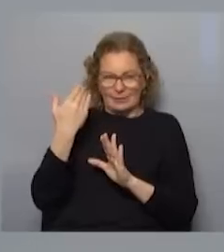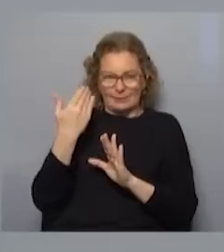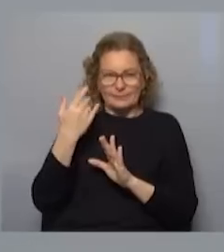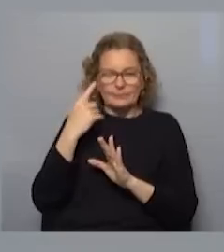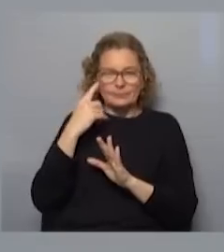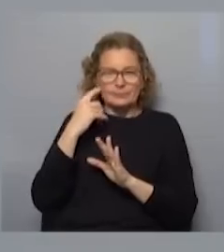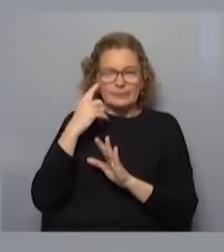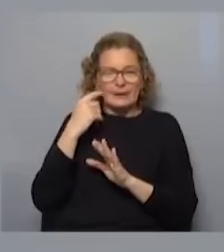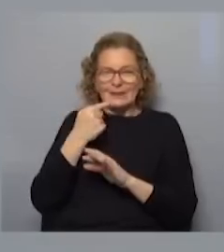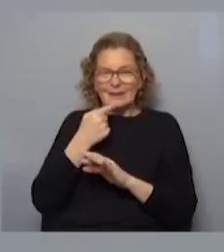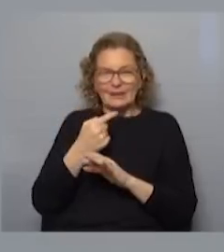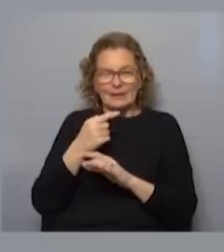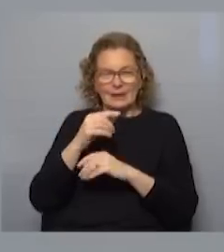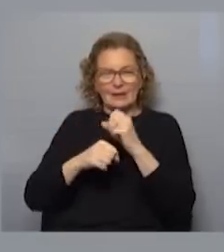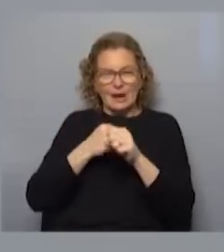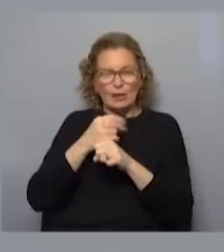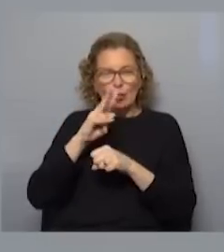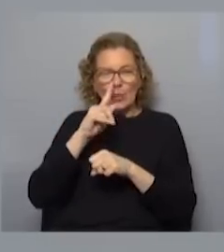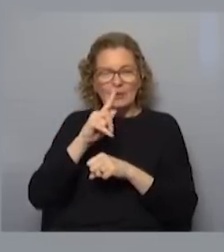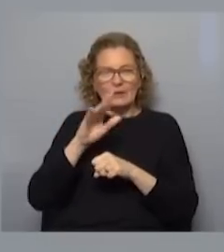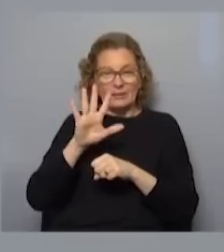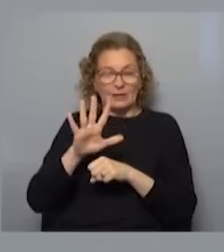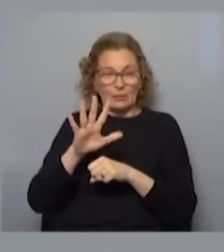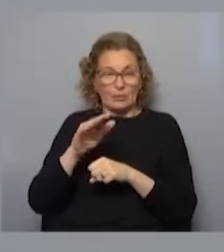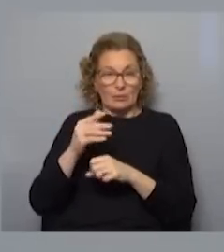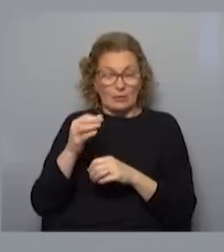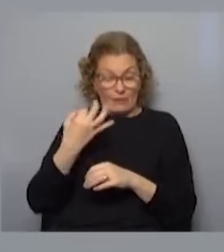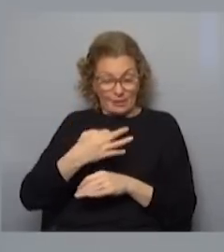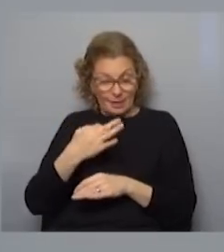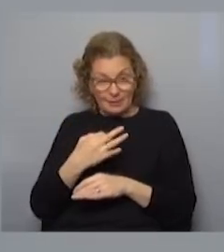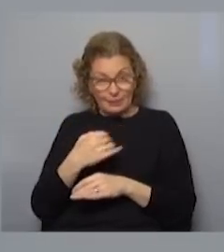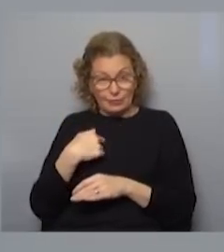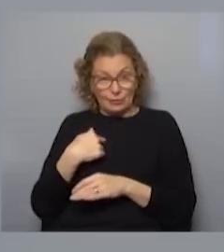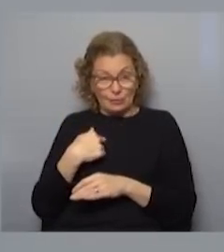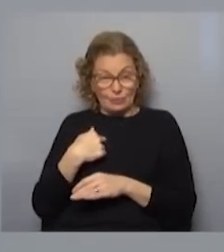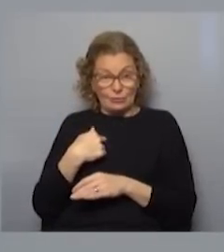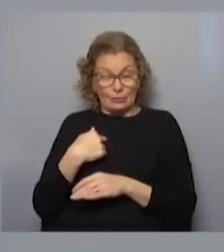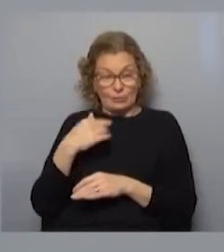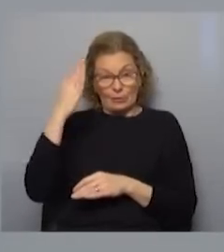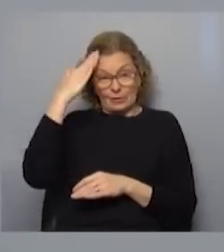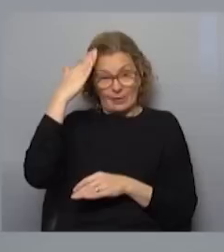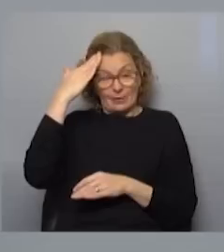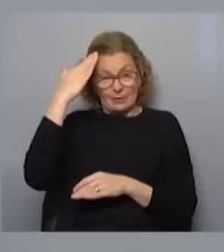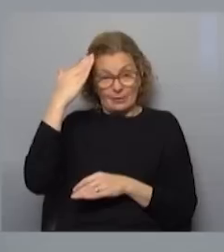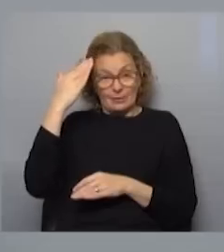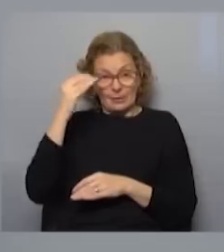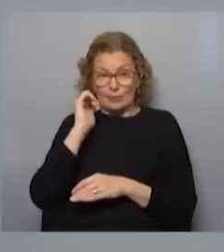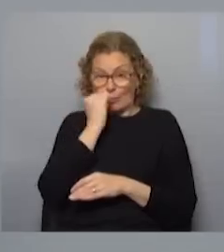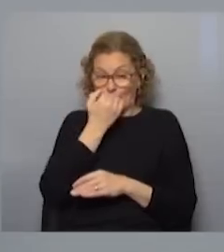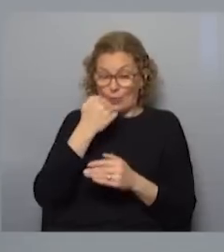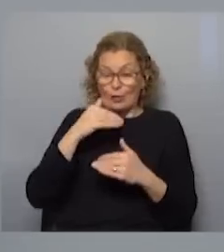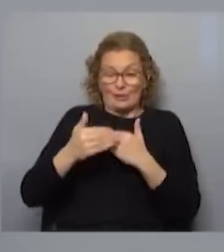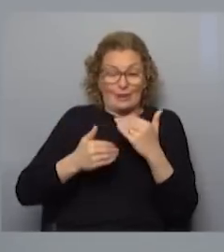dice espionaje hasta el ahora en realidad yo tengo la plena convicción que el espionaje clandestino